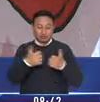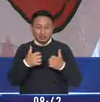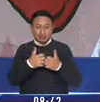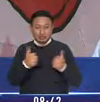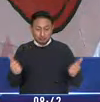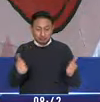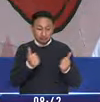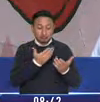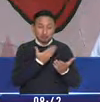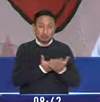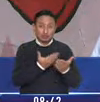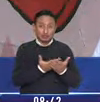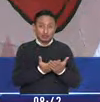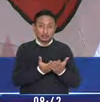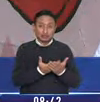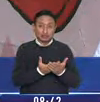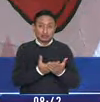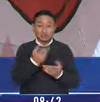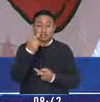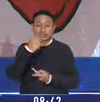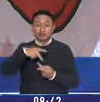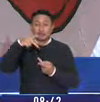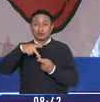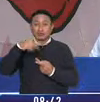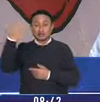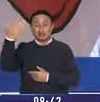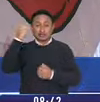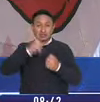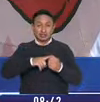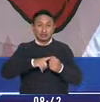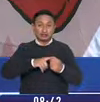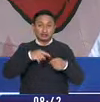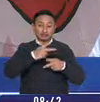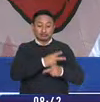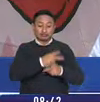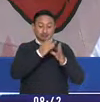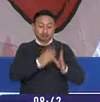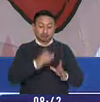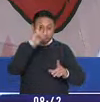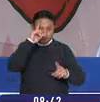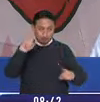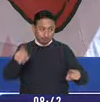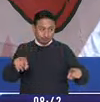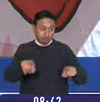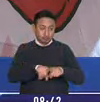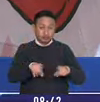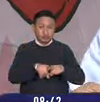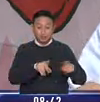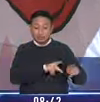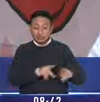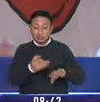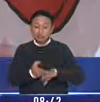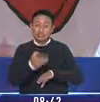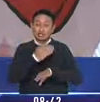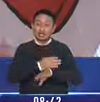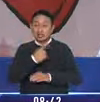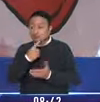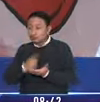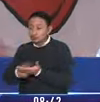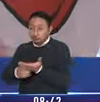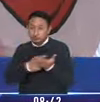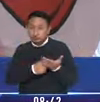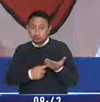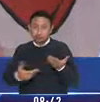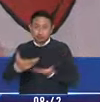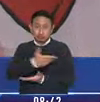nuestras propuestas entre prefectura, alcaldía de Quito y concejales son consensuadas, los planes de trabajo fueron realizados de manera